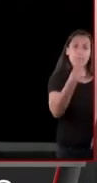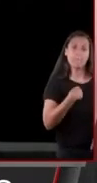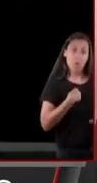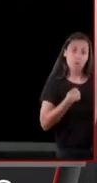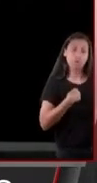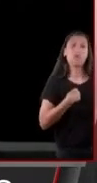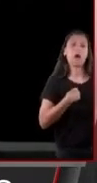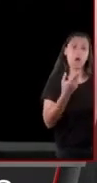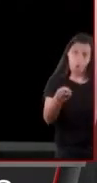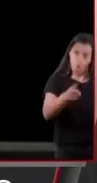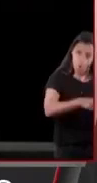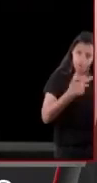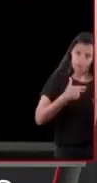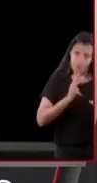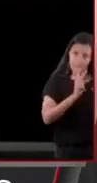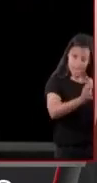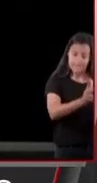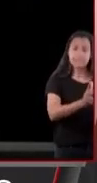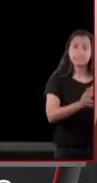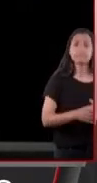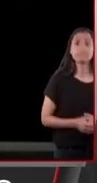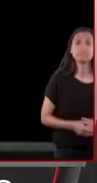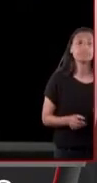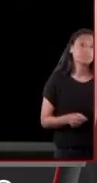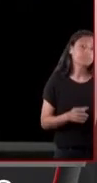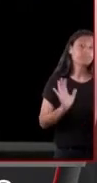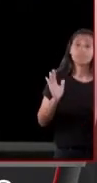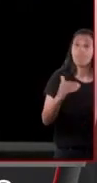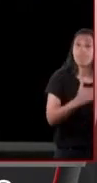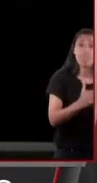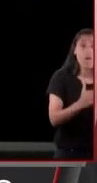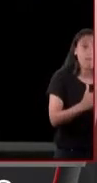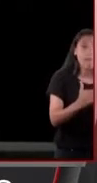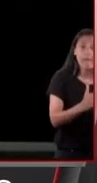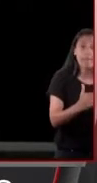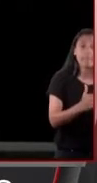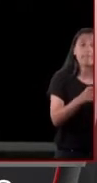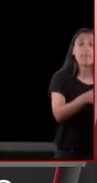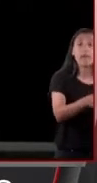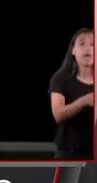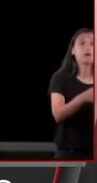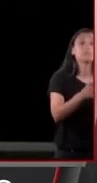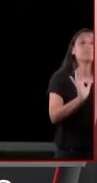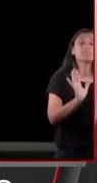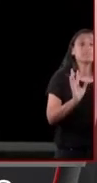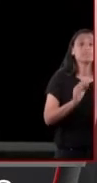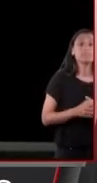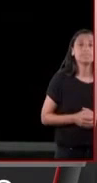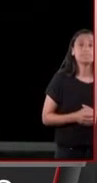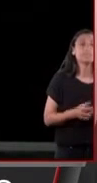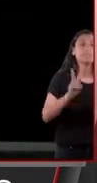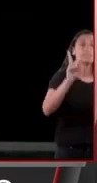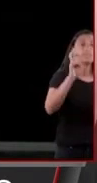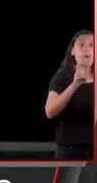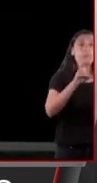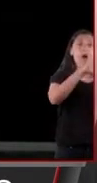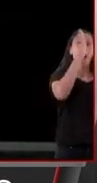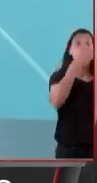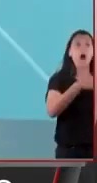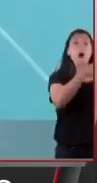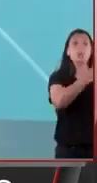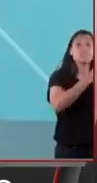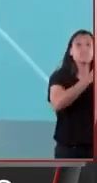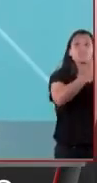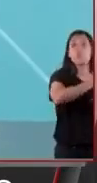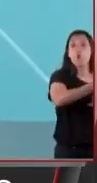ganar así como se puede perder y que siente que su gestión está para seguir consolidándose. Esto lo dijo esta mañana, Sole, con lo cual